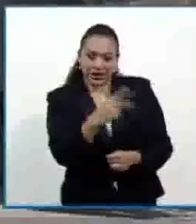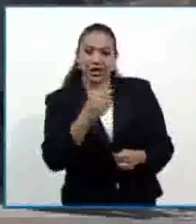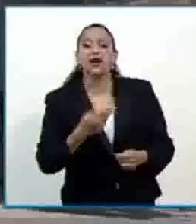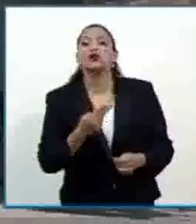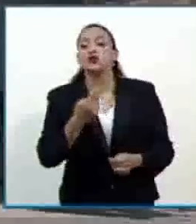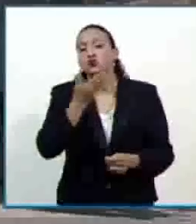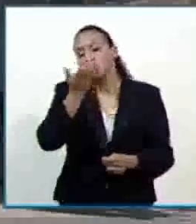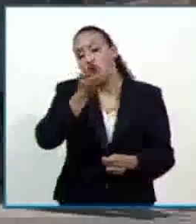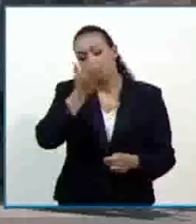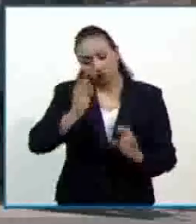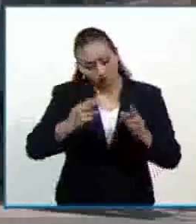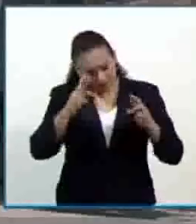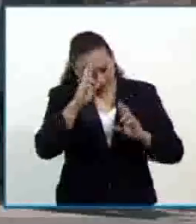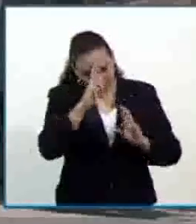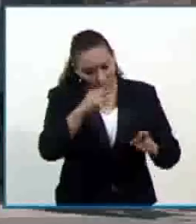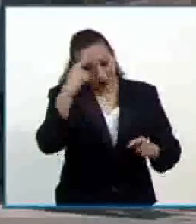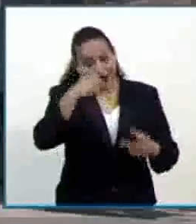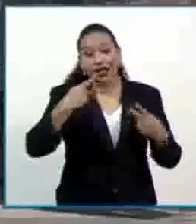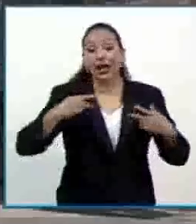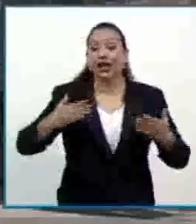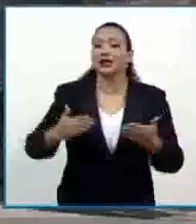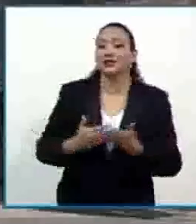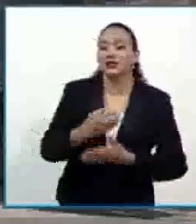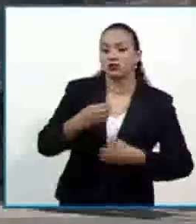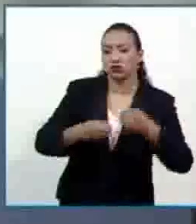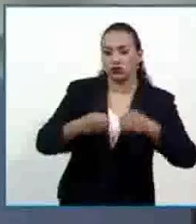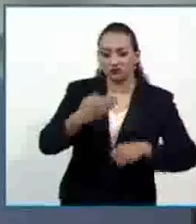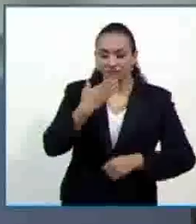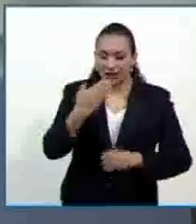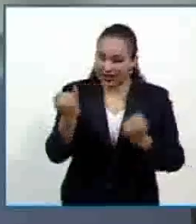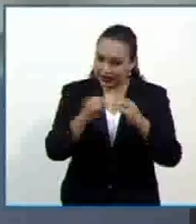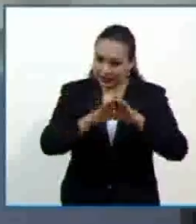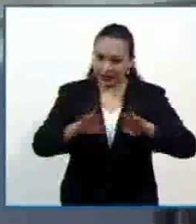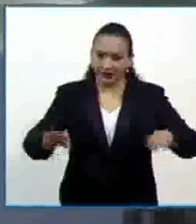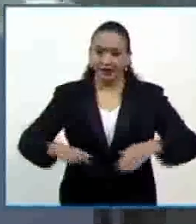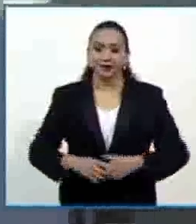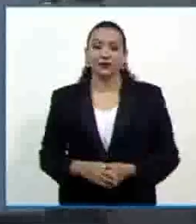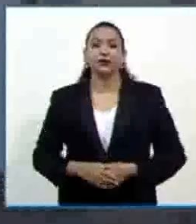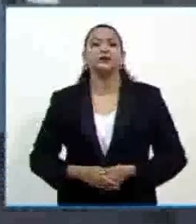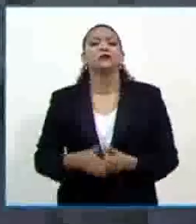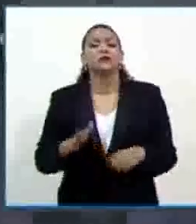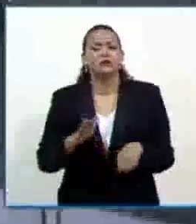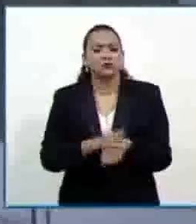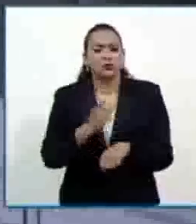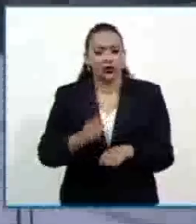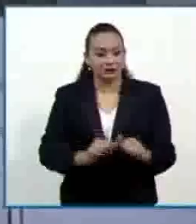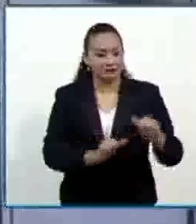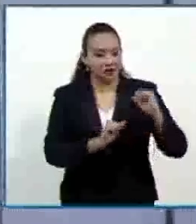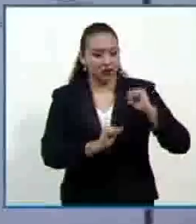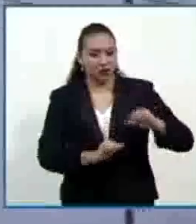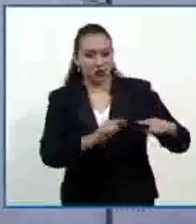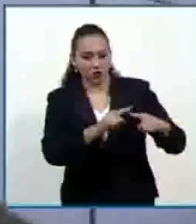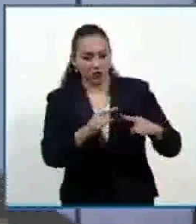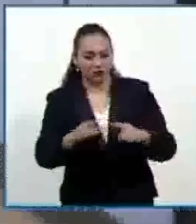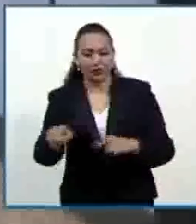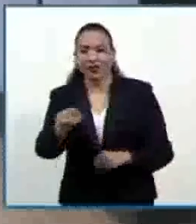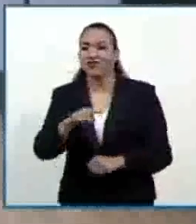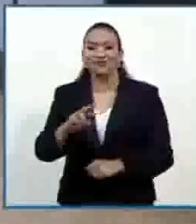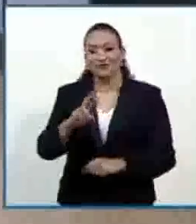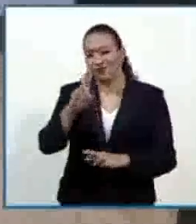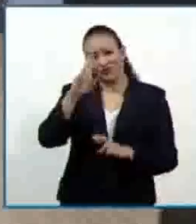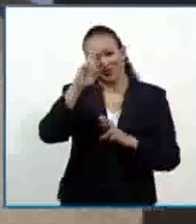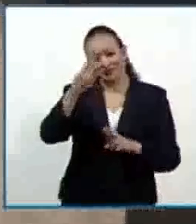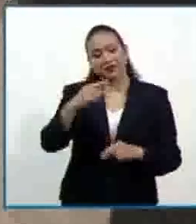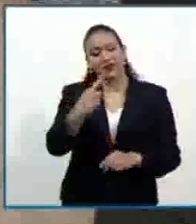para garantizar su derecho de acceso a la justicia en condiciones de igualdad, sobre todo porque las autoridades no respetan sus usos